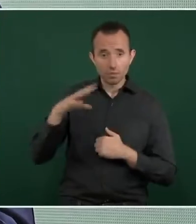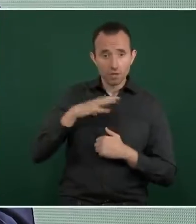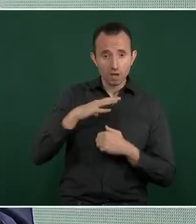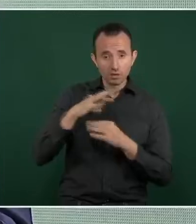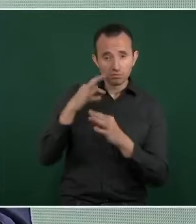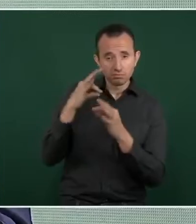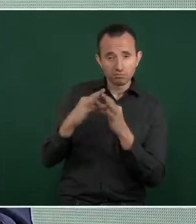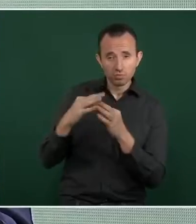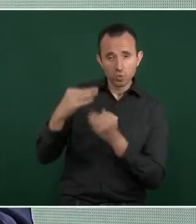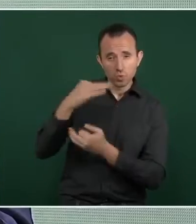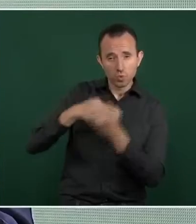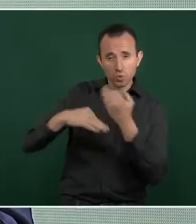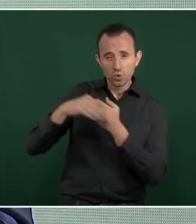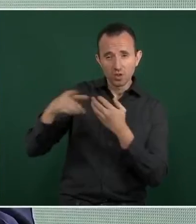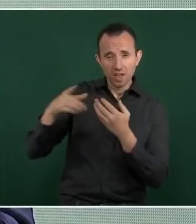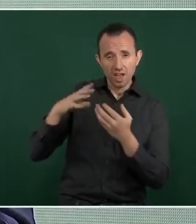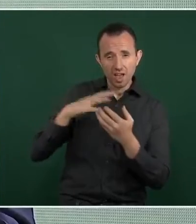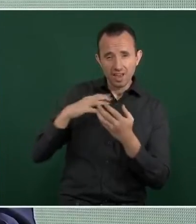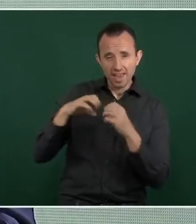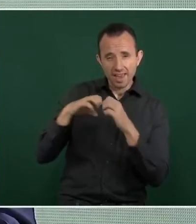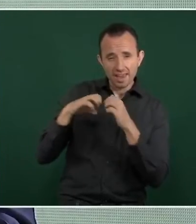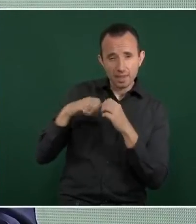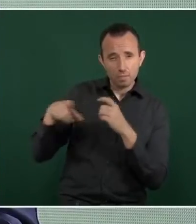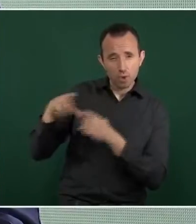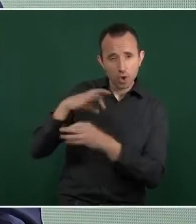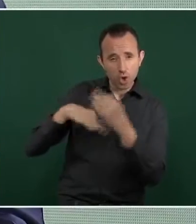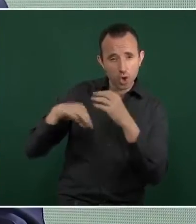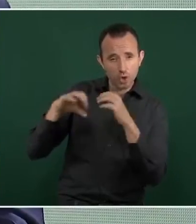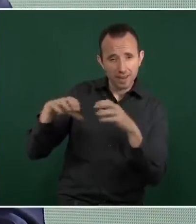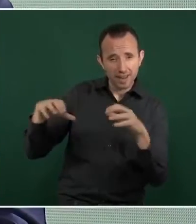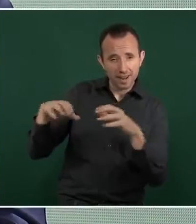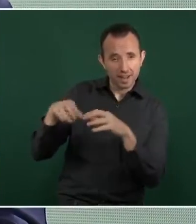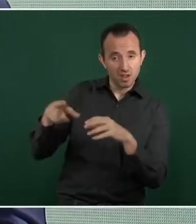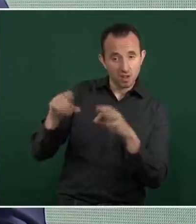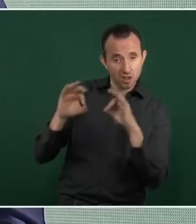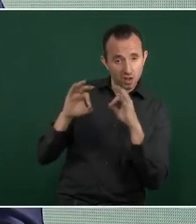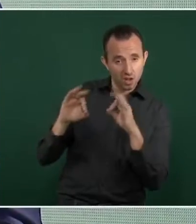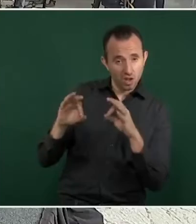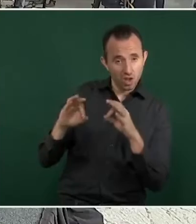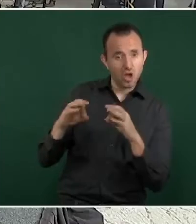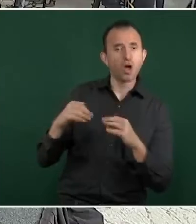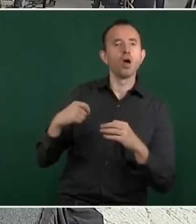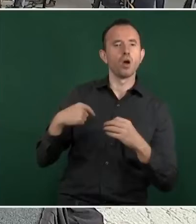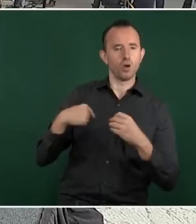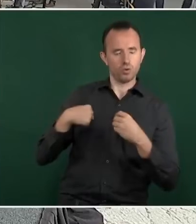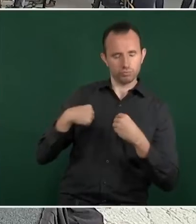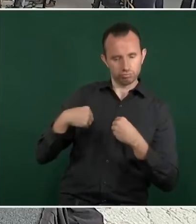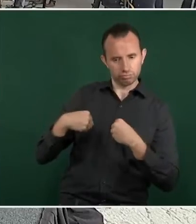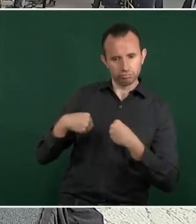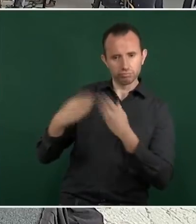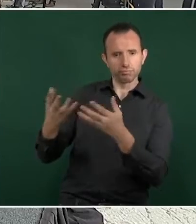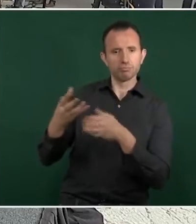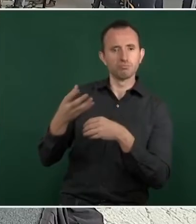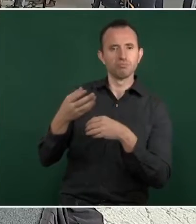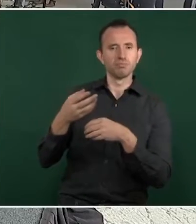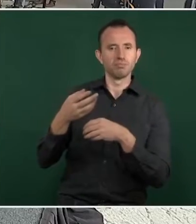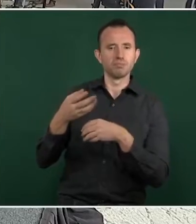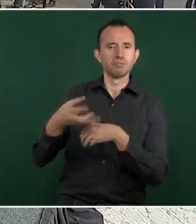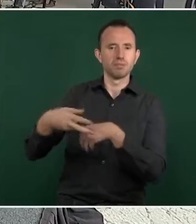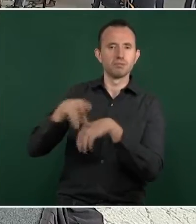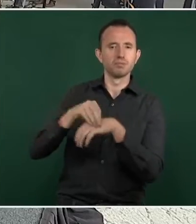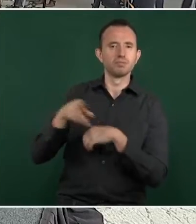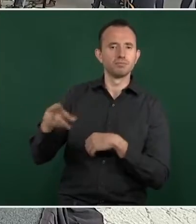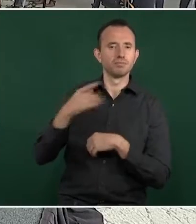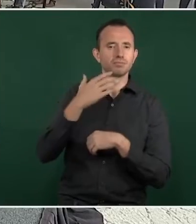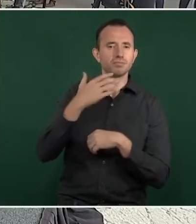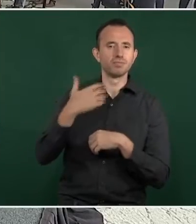a llevar a cabo la captura del atún y se les entreguen los permisos. Muy buena noticia, presidente, gracias, como lo